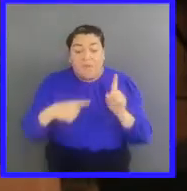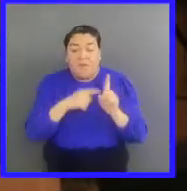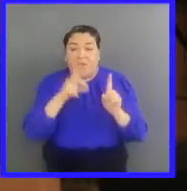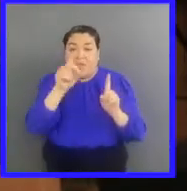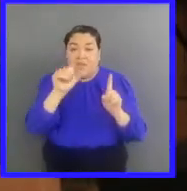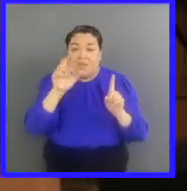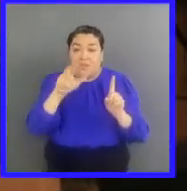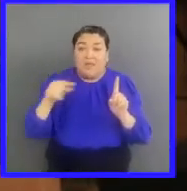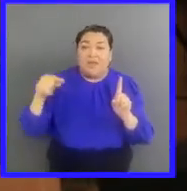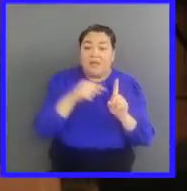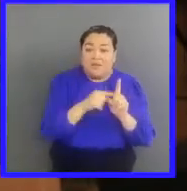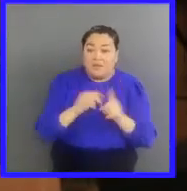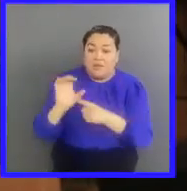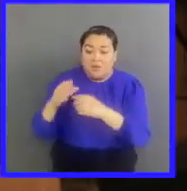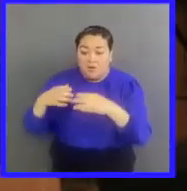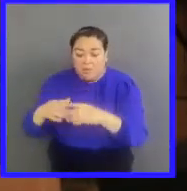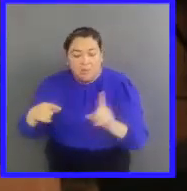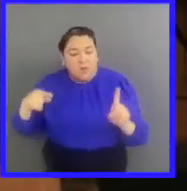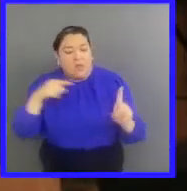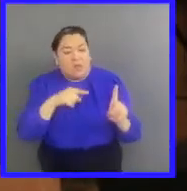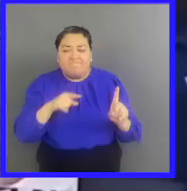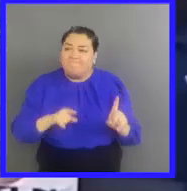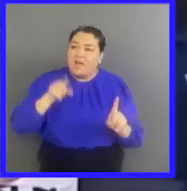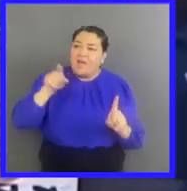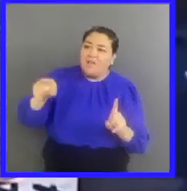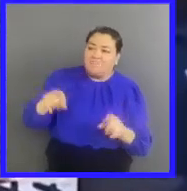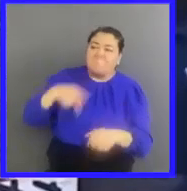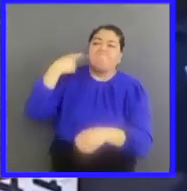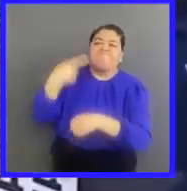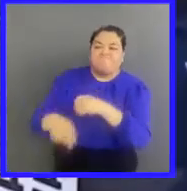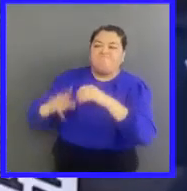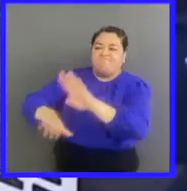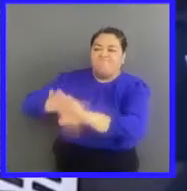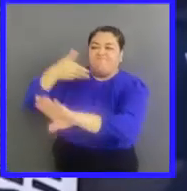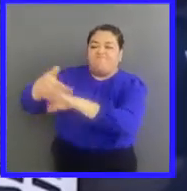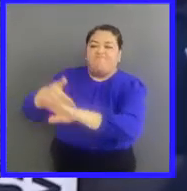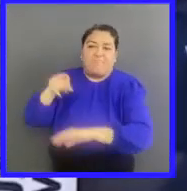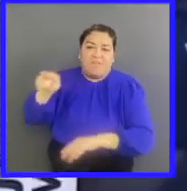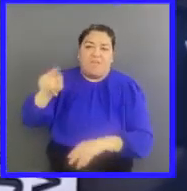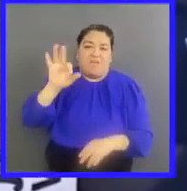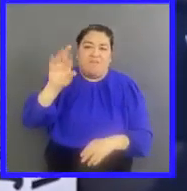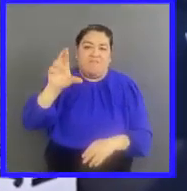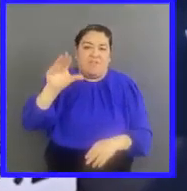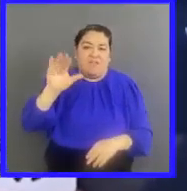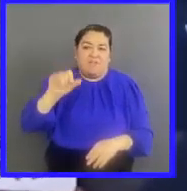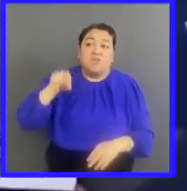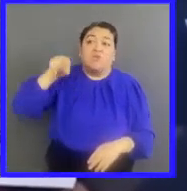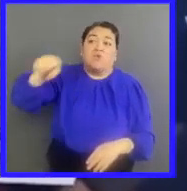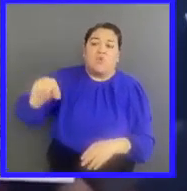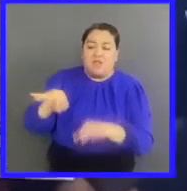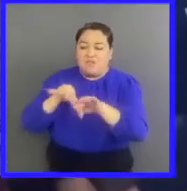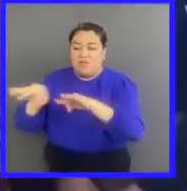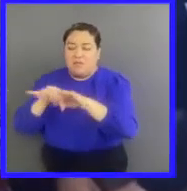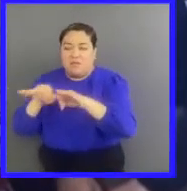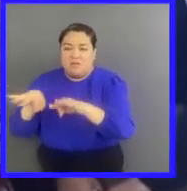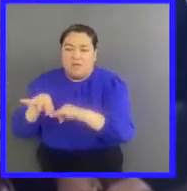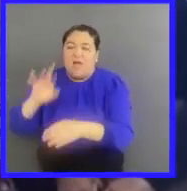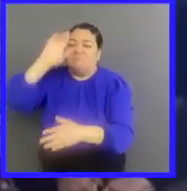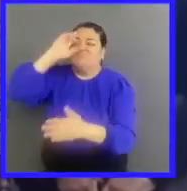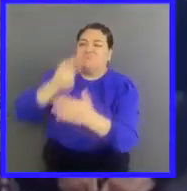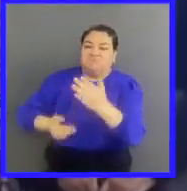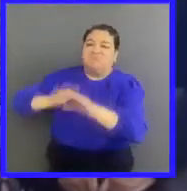comisión, colocaron en riesgo al periodista Francisco Rábago y le impidieron el ejercicio de su labor